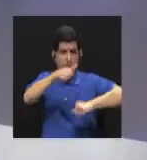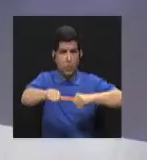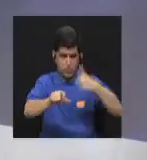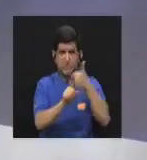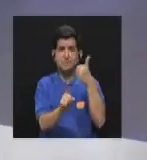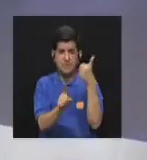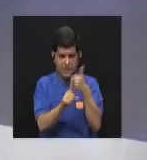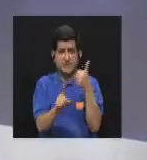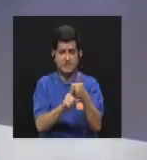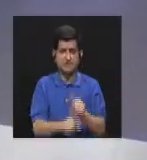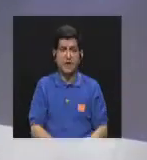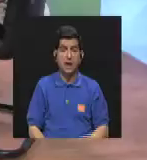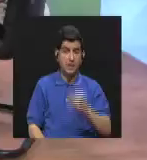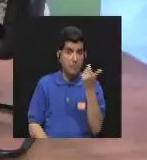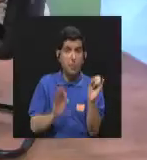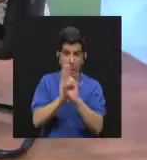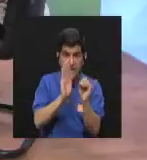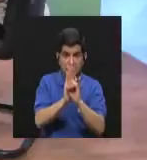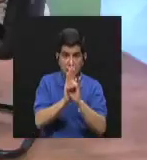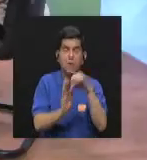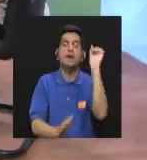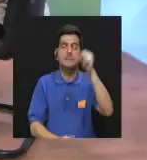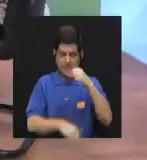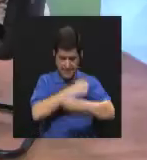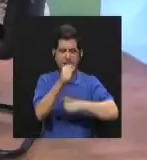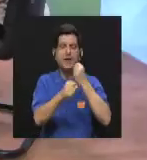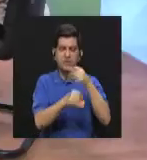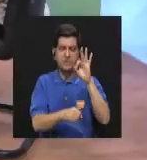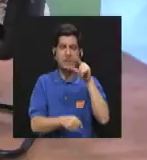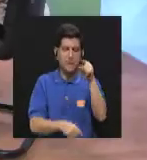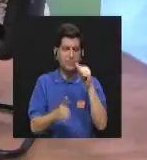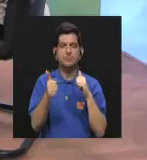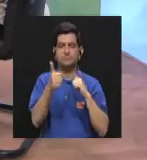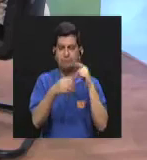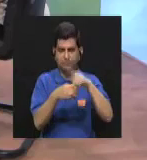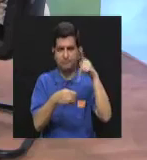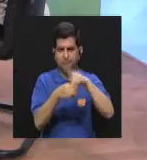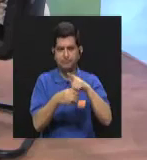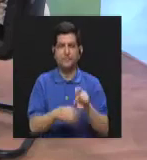lucha. Lucha por la cedulación. De la lucha. En los años 90